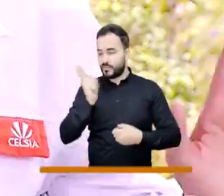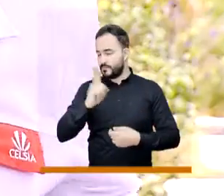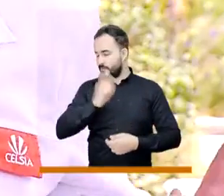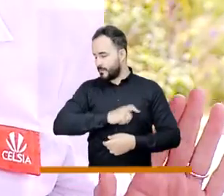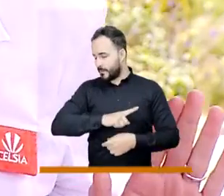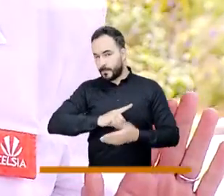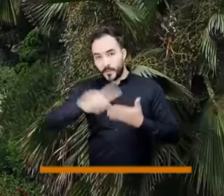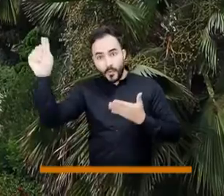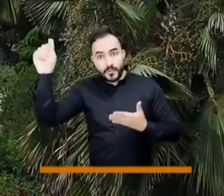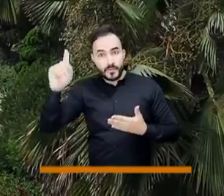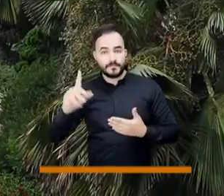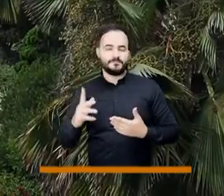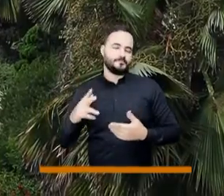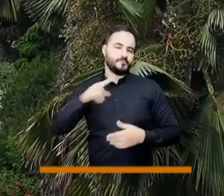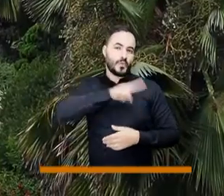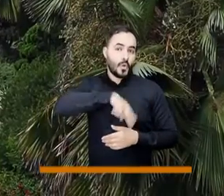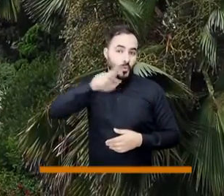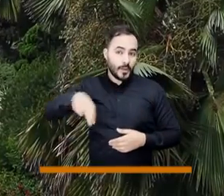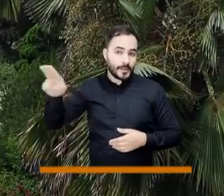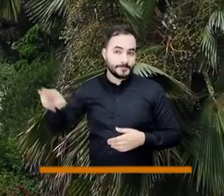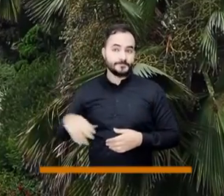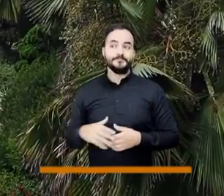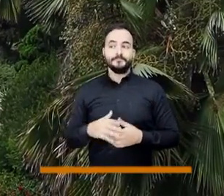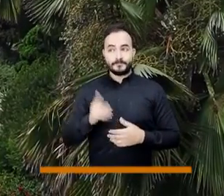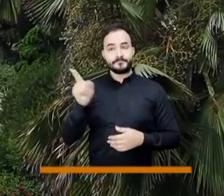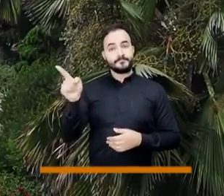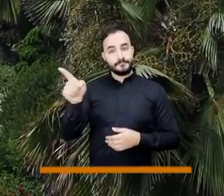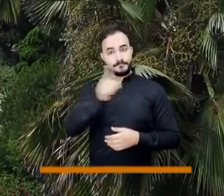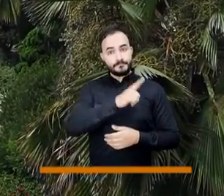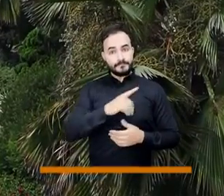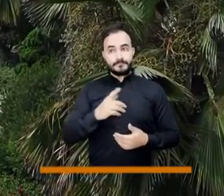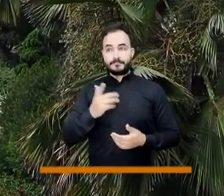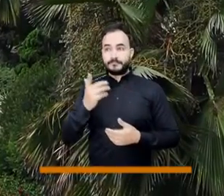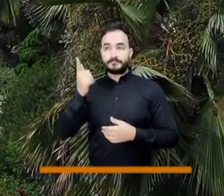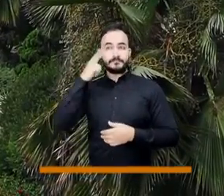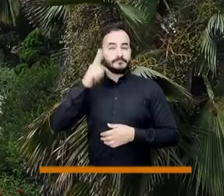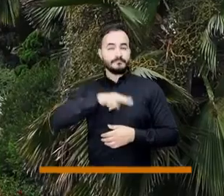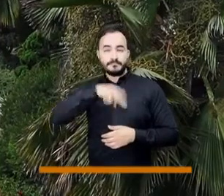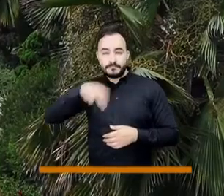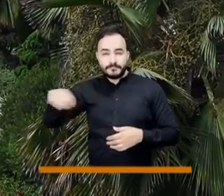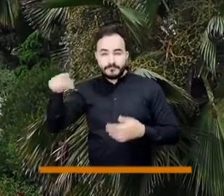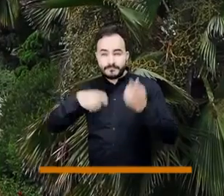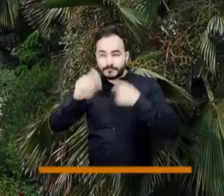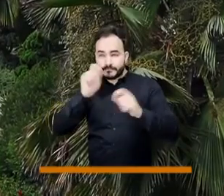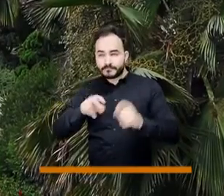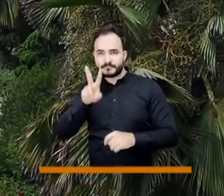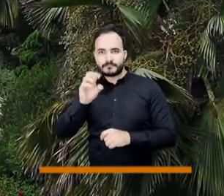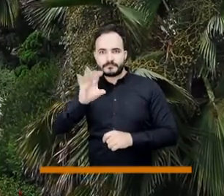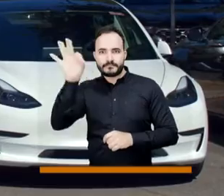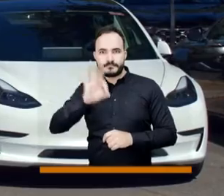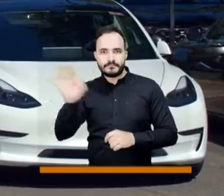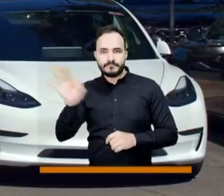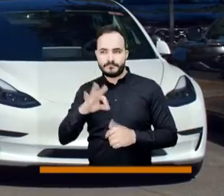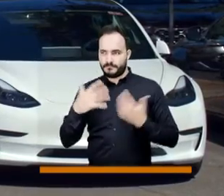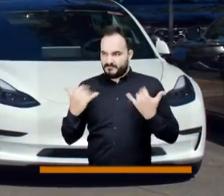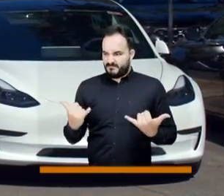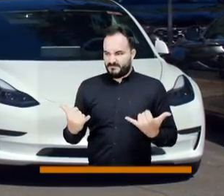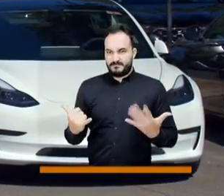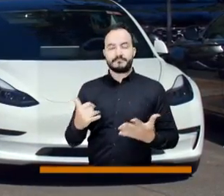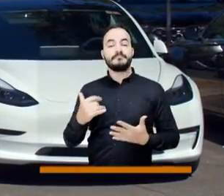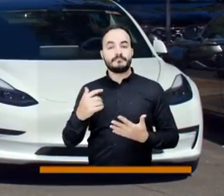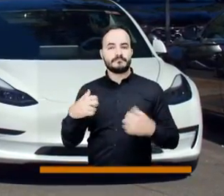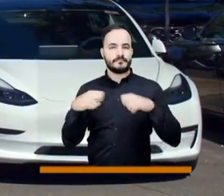tienen que ser eléctricos. O sea, países como Noruega, hoy las ventas de vehículos en Noruega, el 90% son vehículos